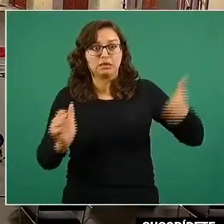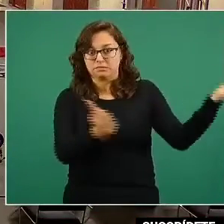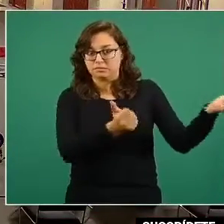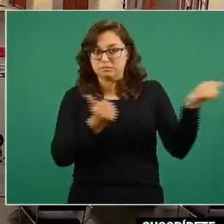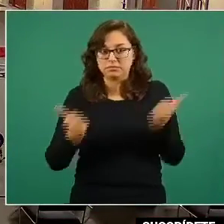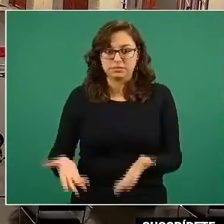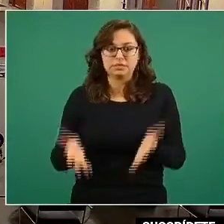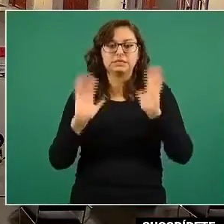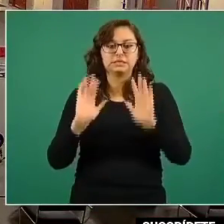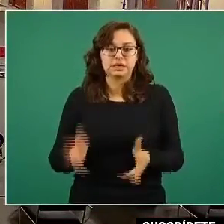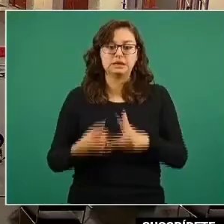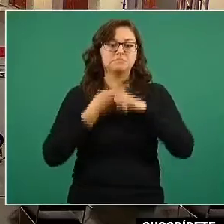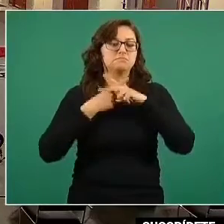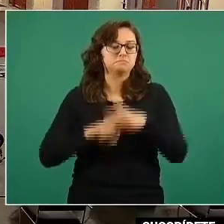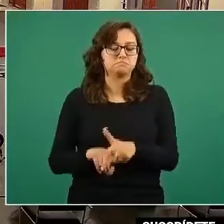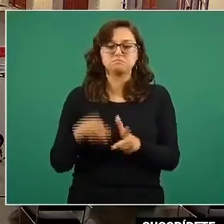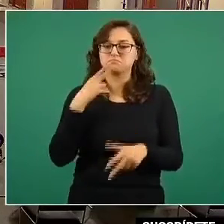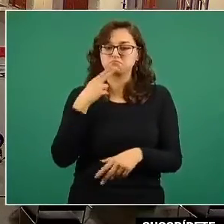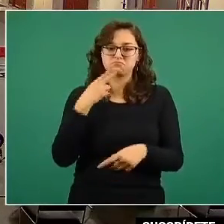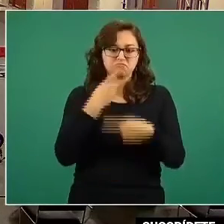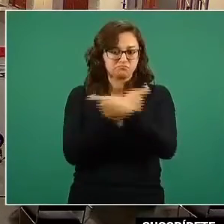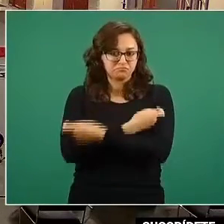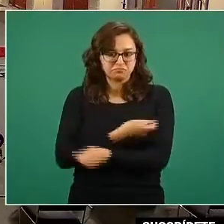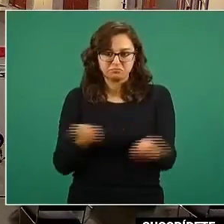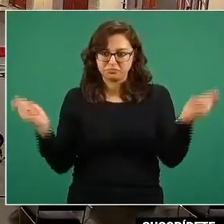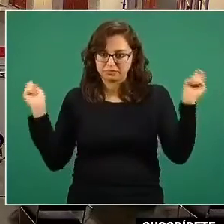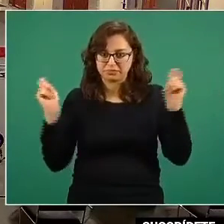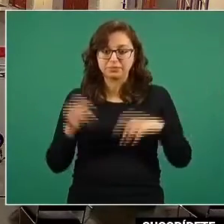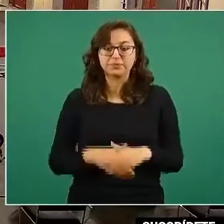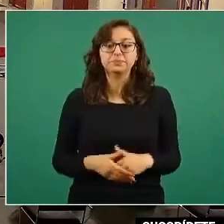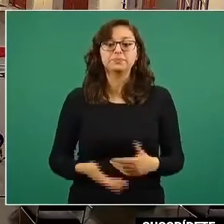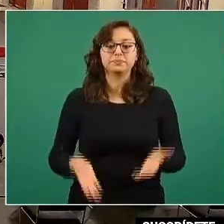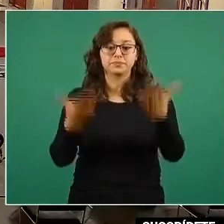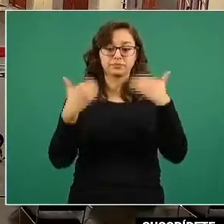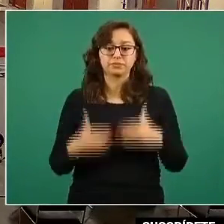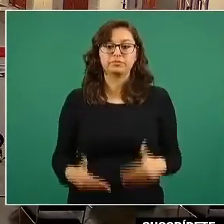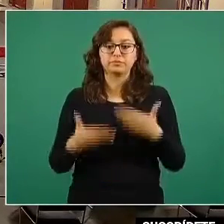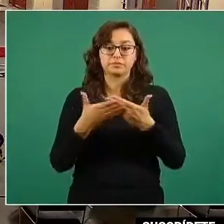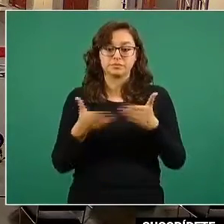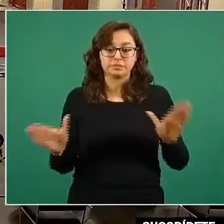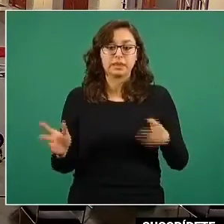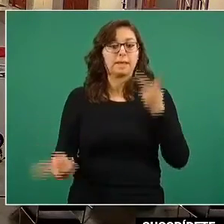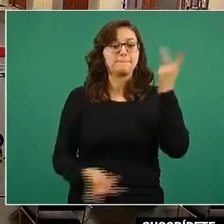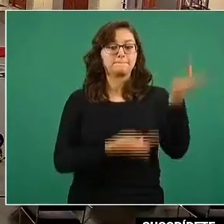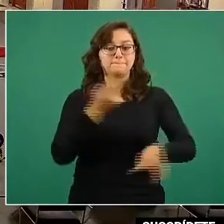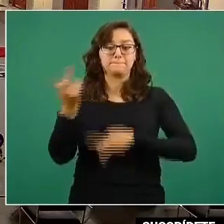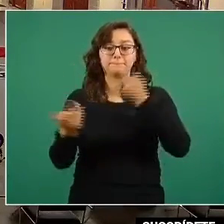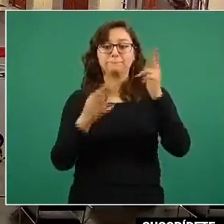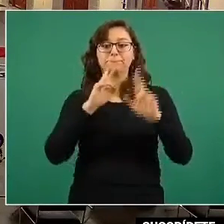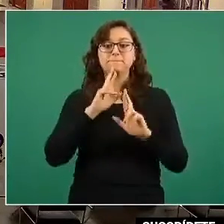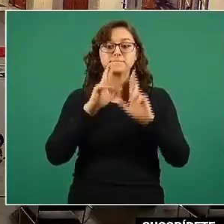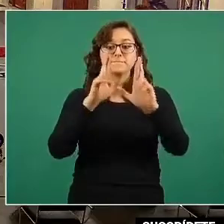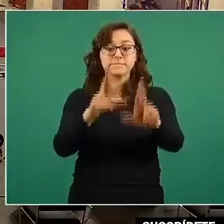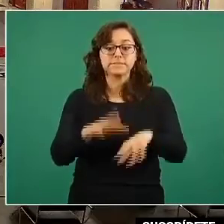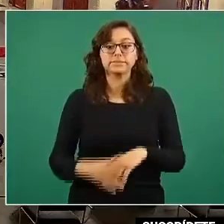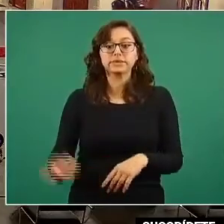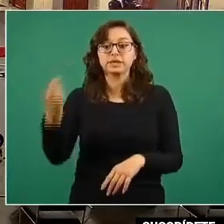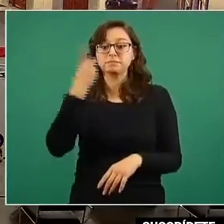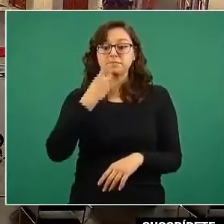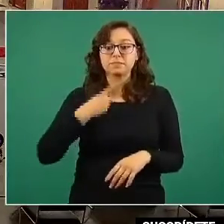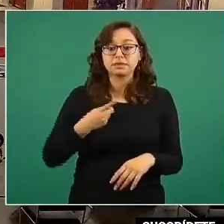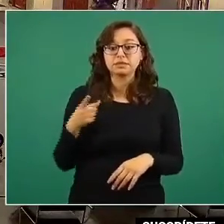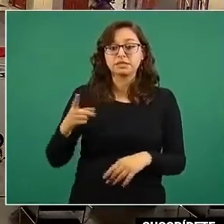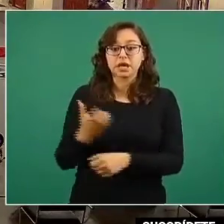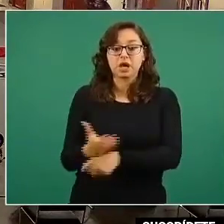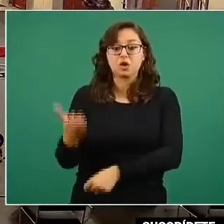439.725 dosis. Vamos a abrir a preguntas y respuestas. Me comentan algunas